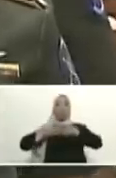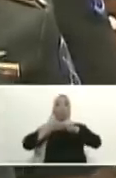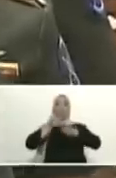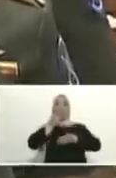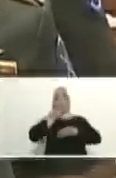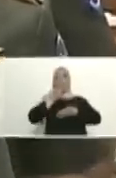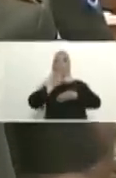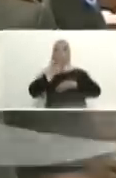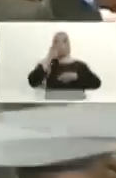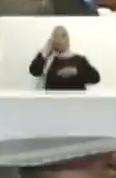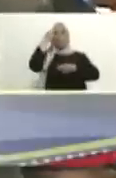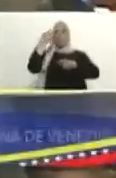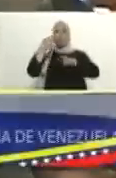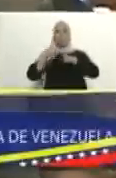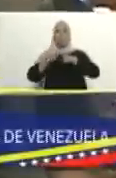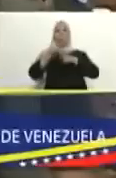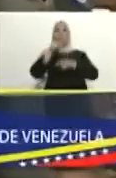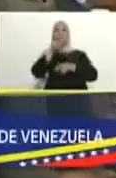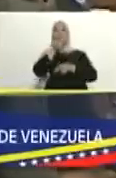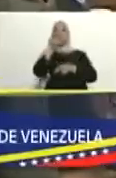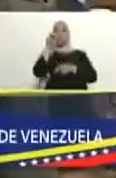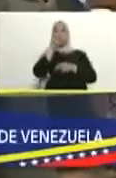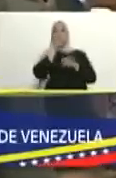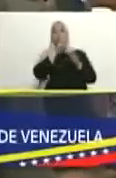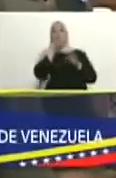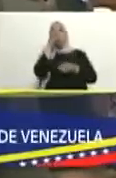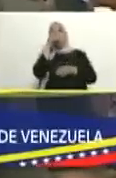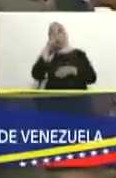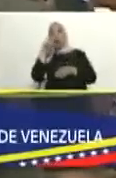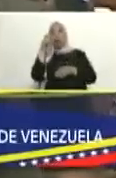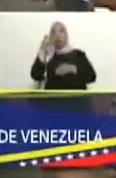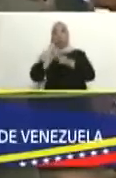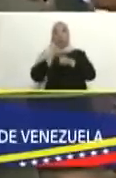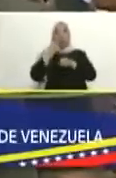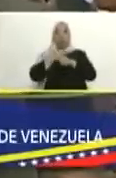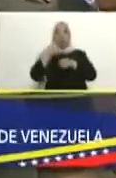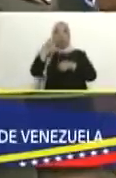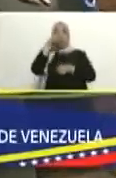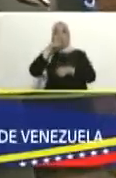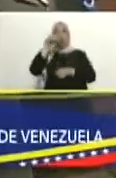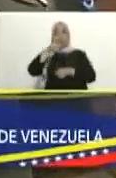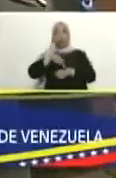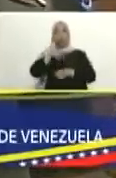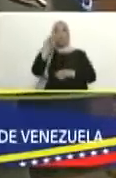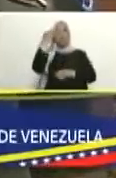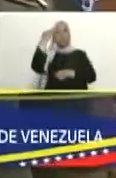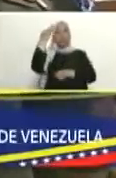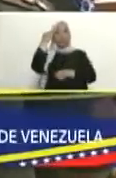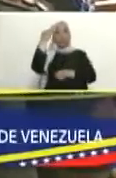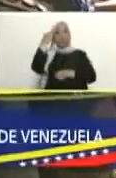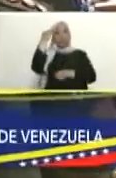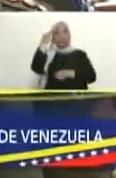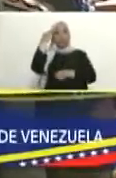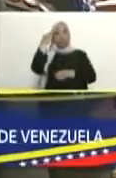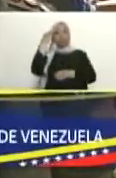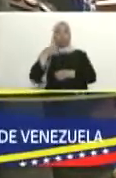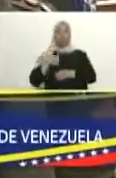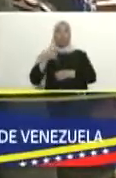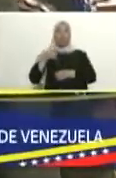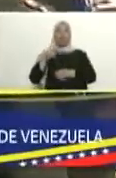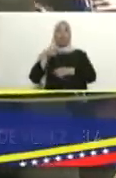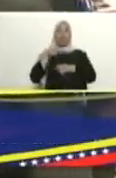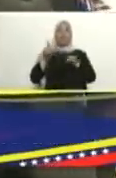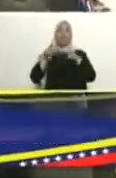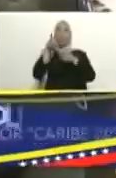gloriosa y bicentenaria. Este año, como saben ustedes, se